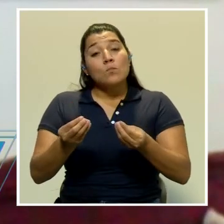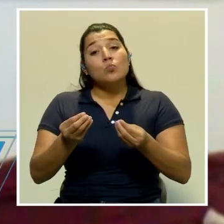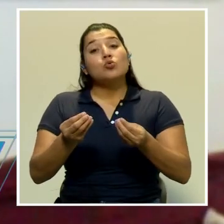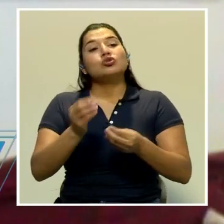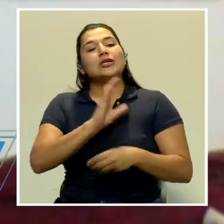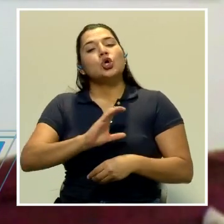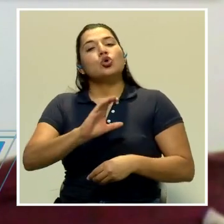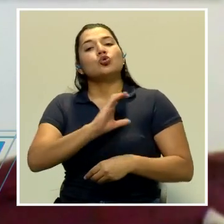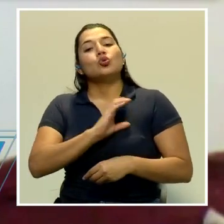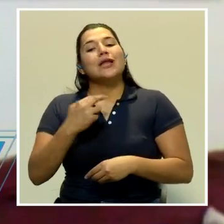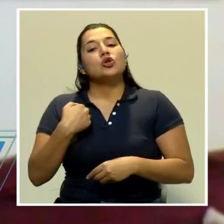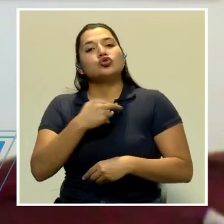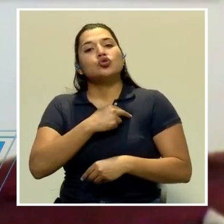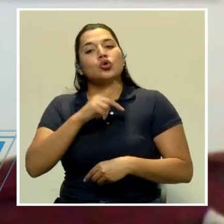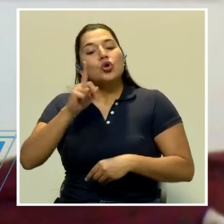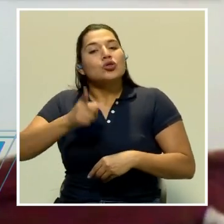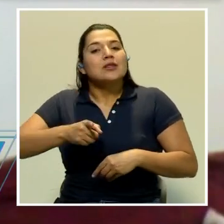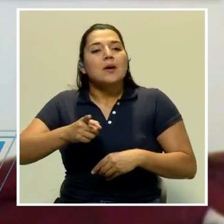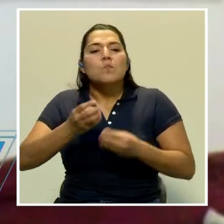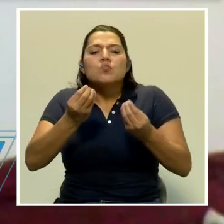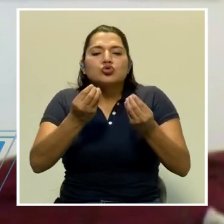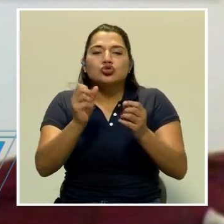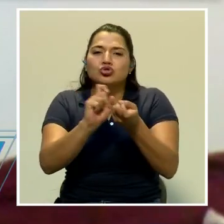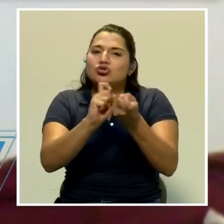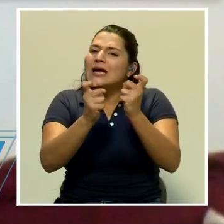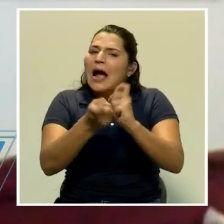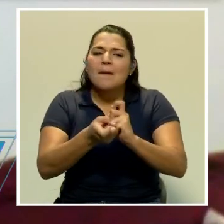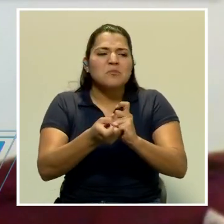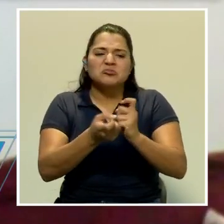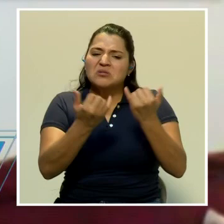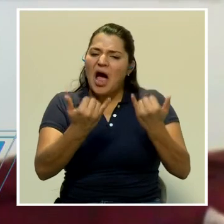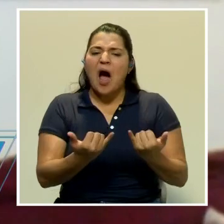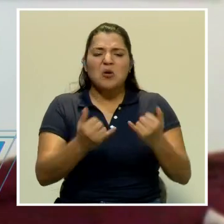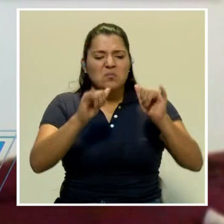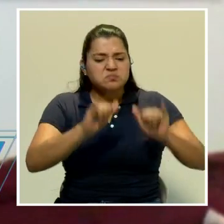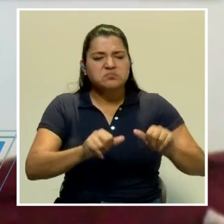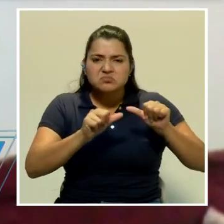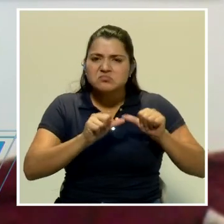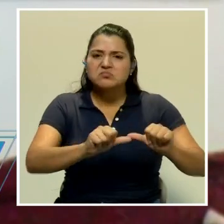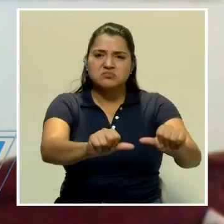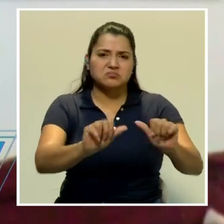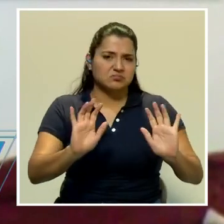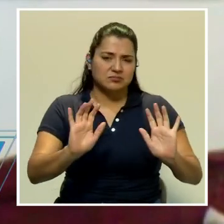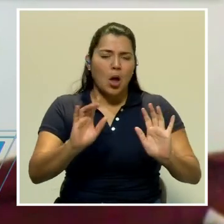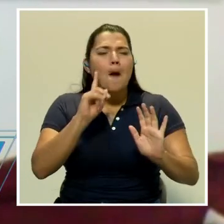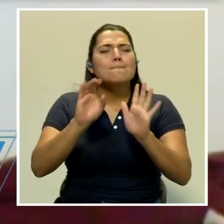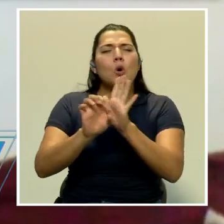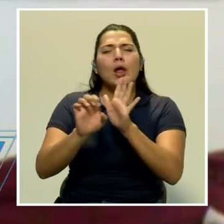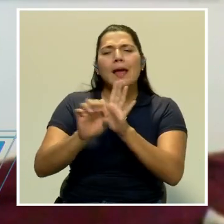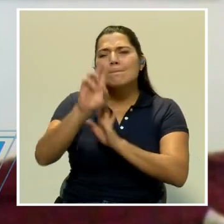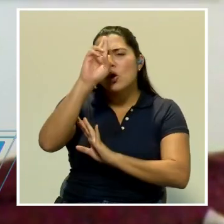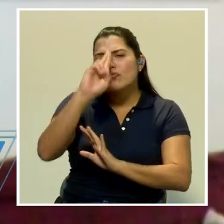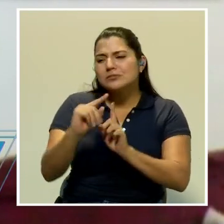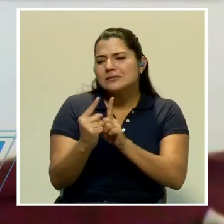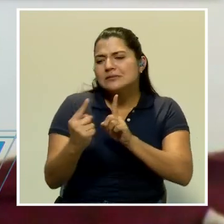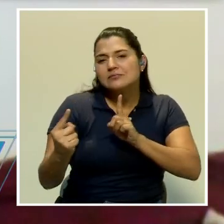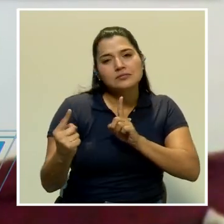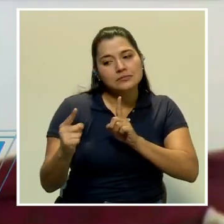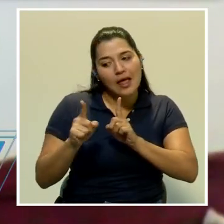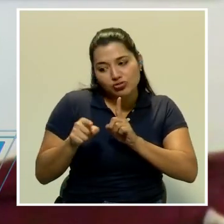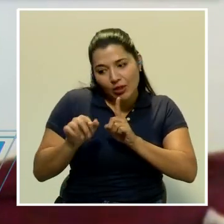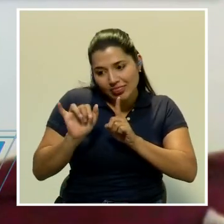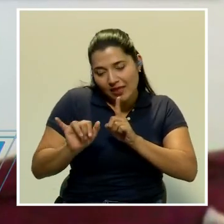esta pandemia que llegaron para quedarse, como por ejemplo el distanciamiento social, y una serie de